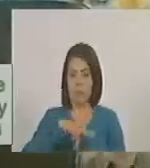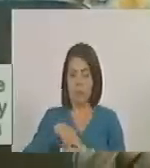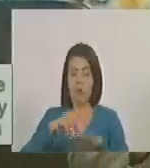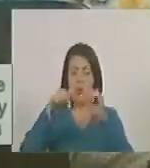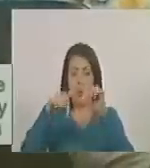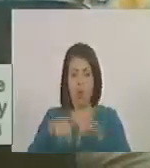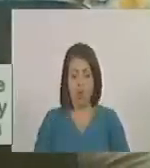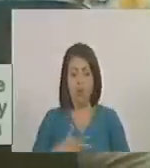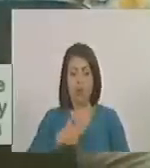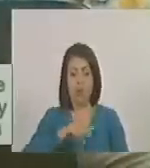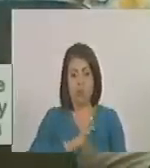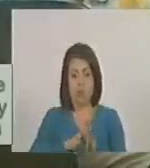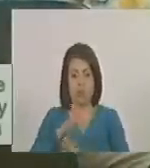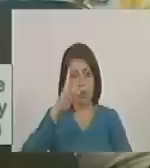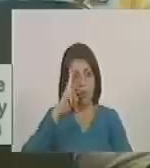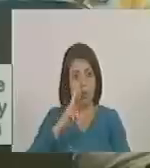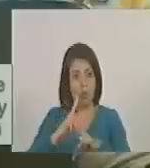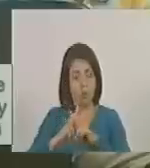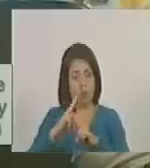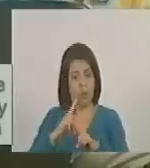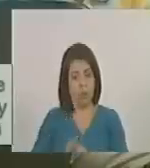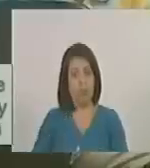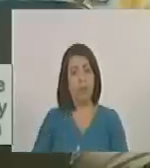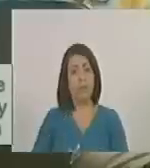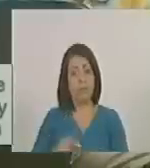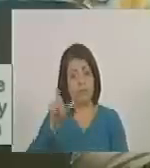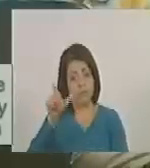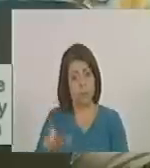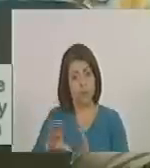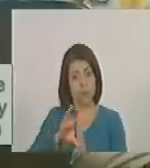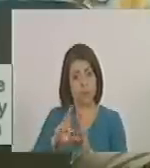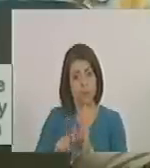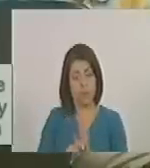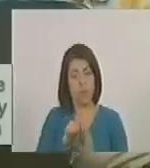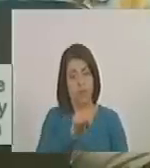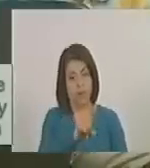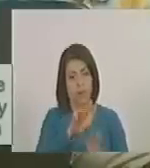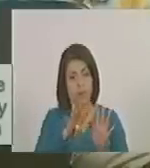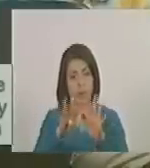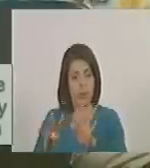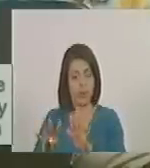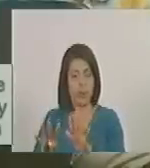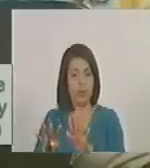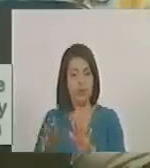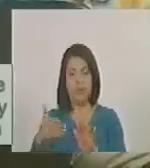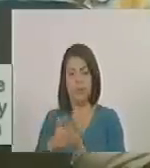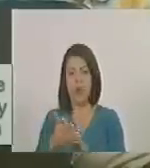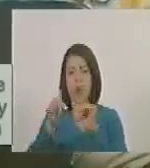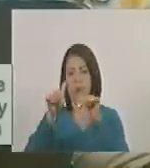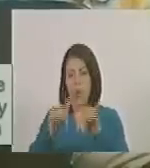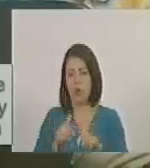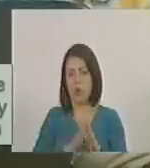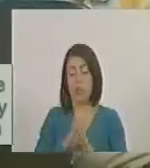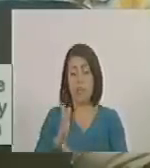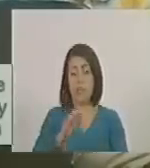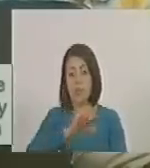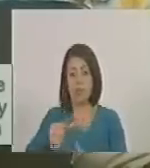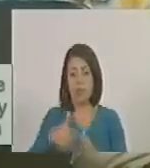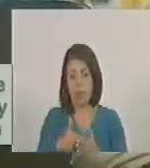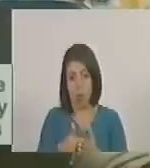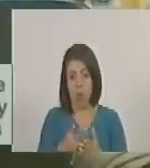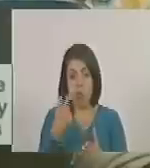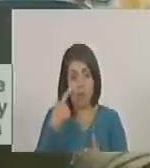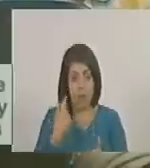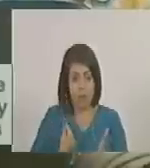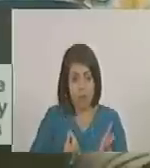Hoy, nosotros seguimos honrando el espíritu del constituyente de 1999. Hoy, seguimos dando letra viva